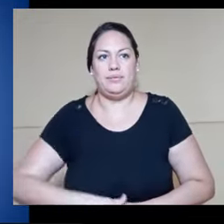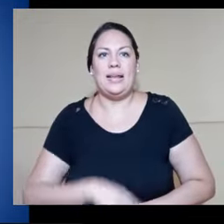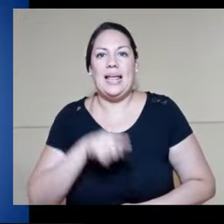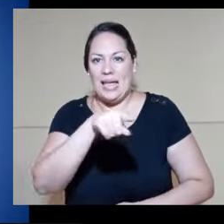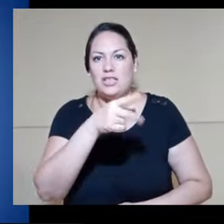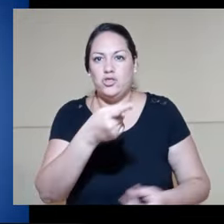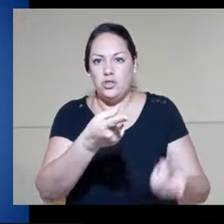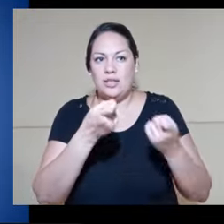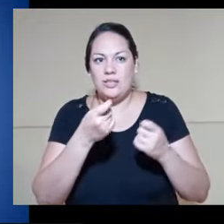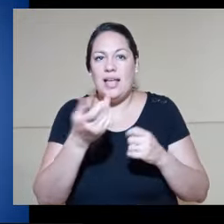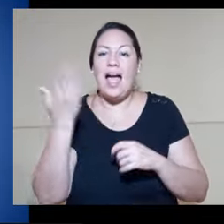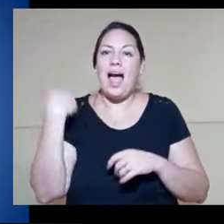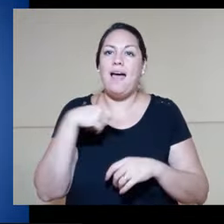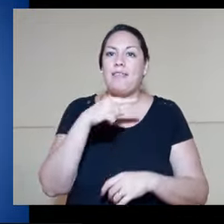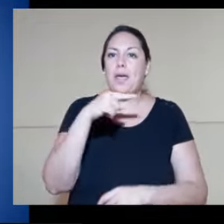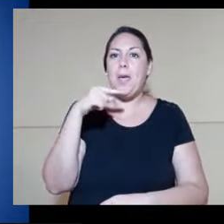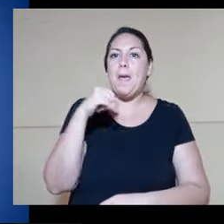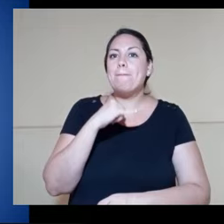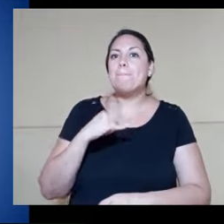acá en la curva.